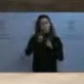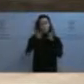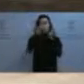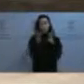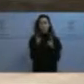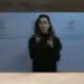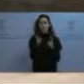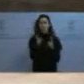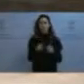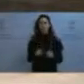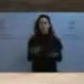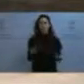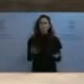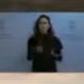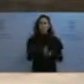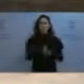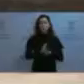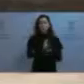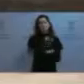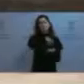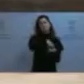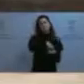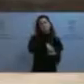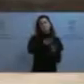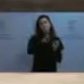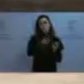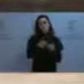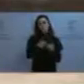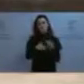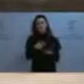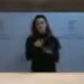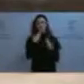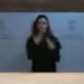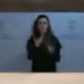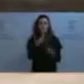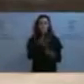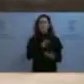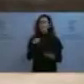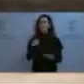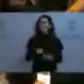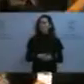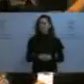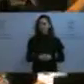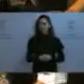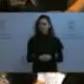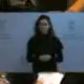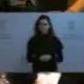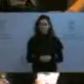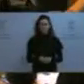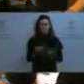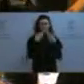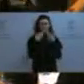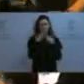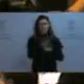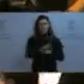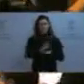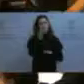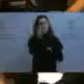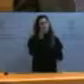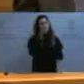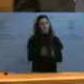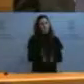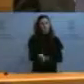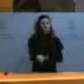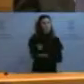este sentido que la Consejería estaba poniendo en marcha. Gracias, señor presidente. Gracias, señora consejera.